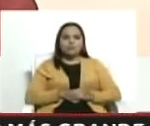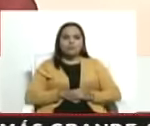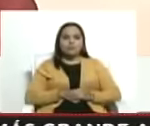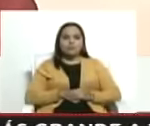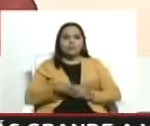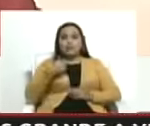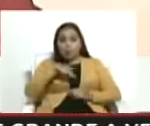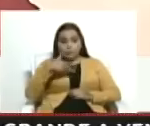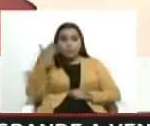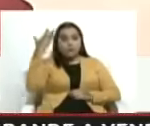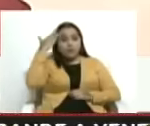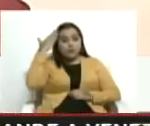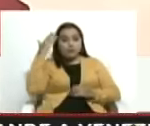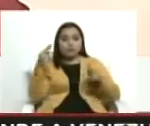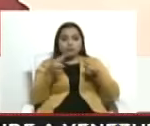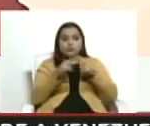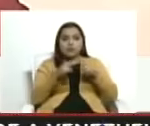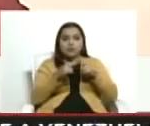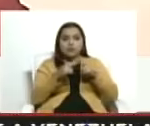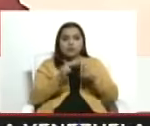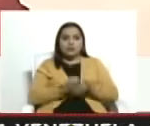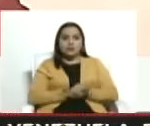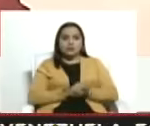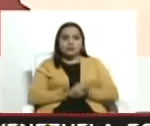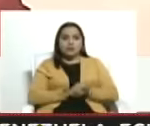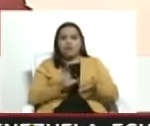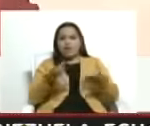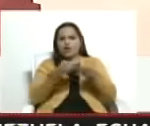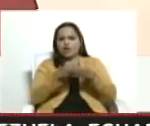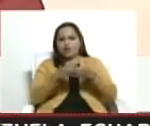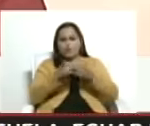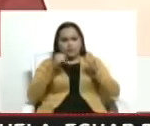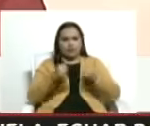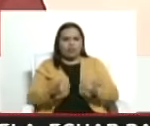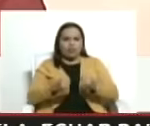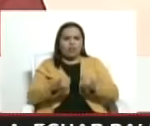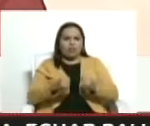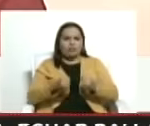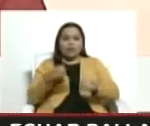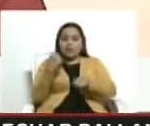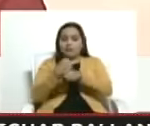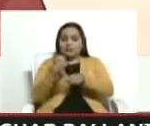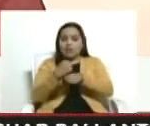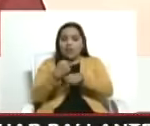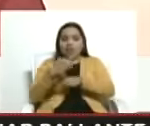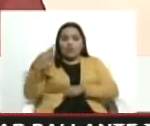Nosotros sabemos de eso, es el fascismo operando, el fascismo operando.